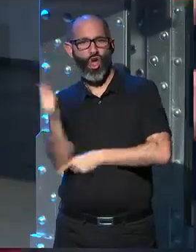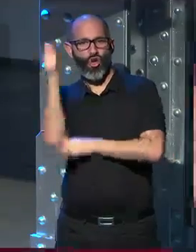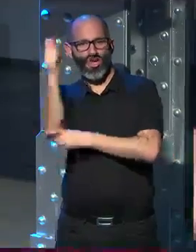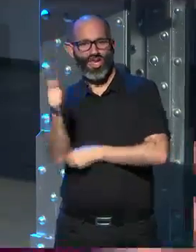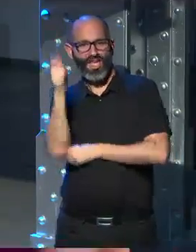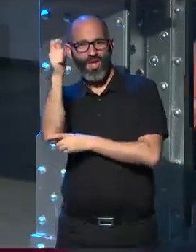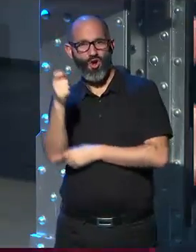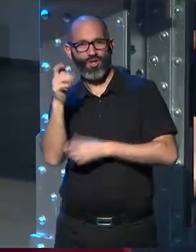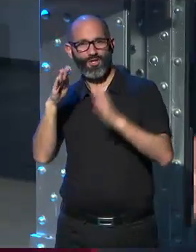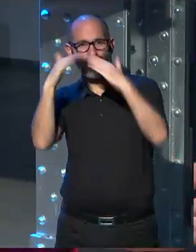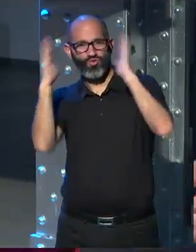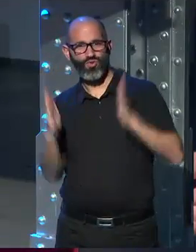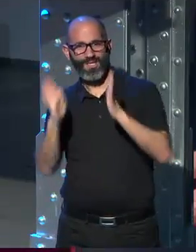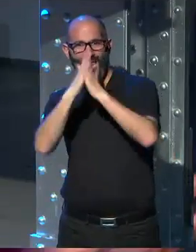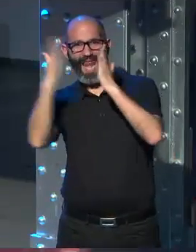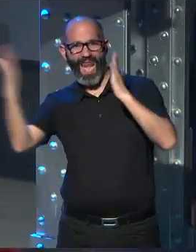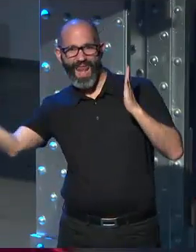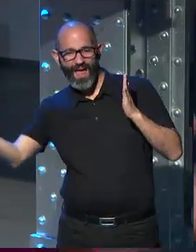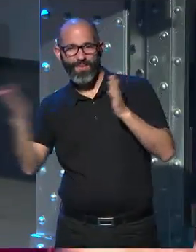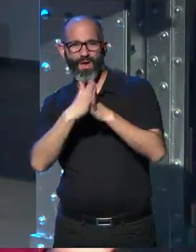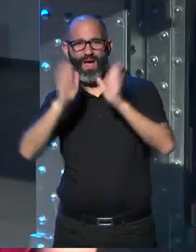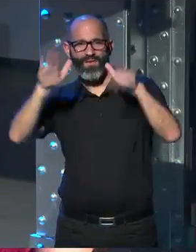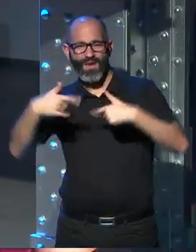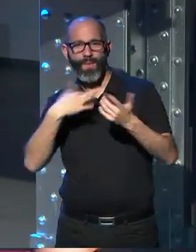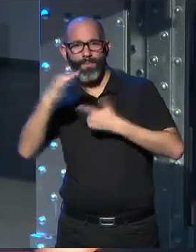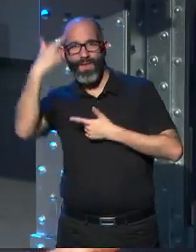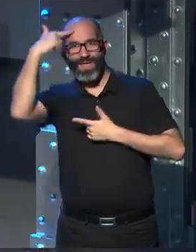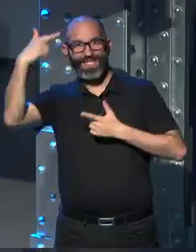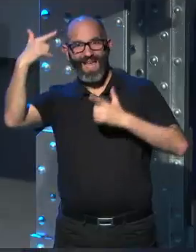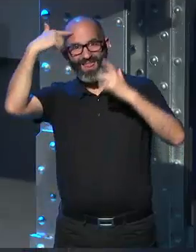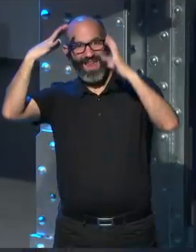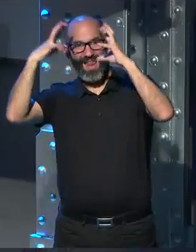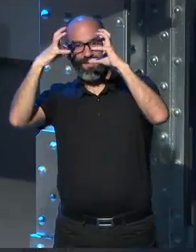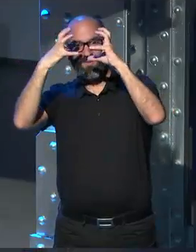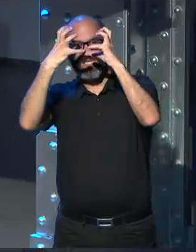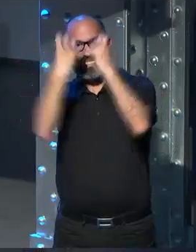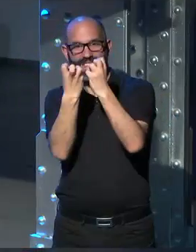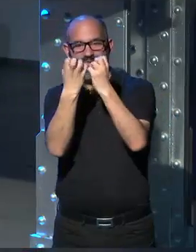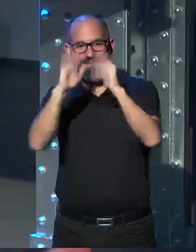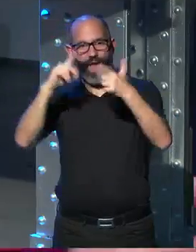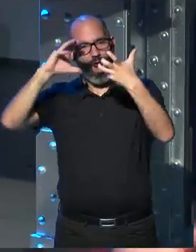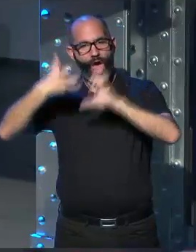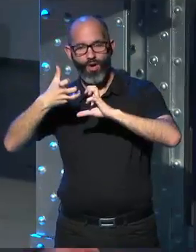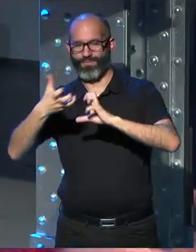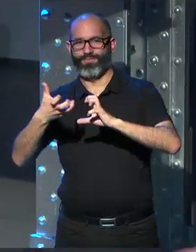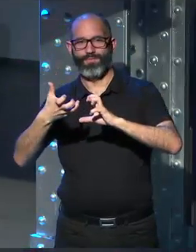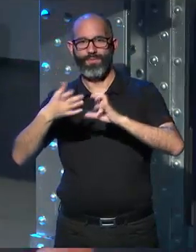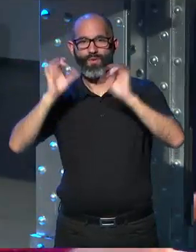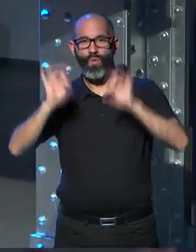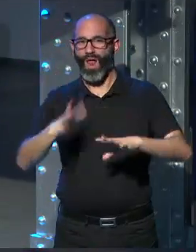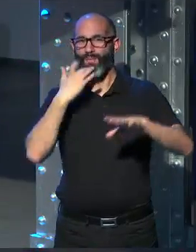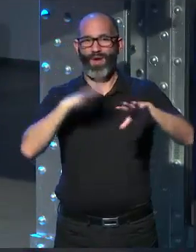todos estos libros y estas nuevas tecnologías se le seca el cerebro y se vuelve loco. Y es un poco lo que se está diciendo ahora de todas las